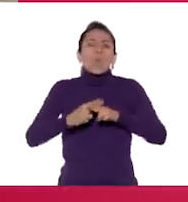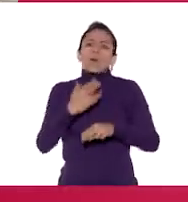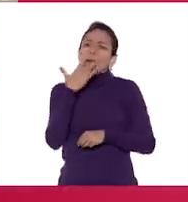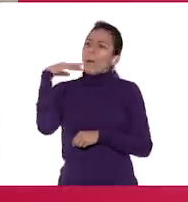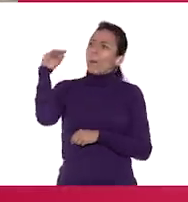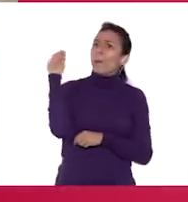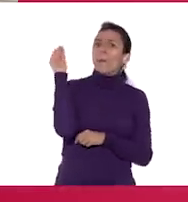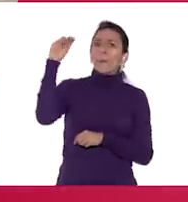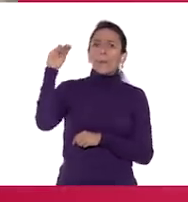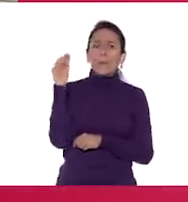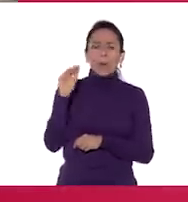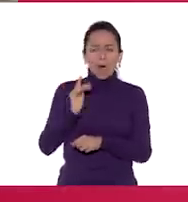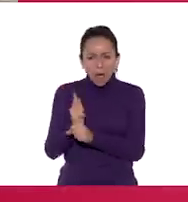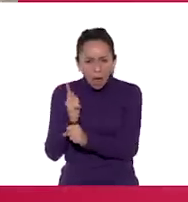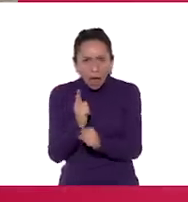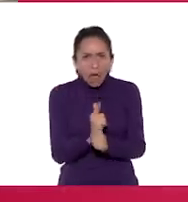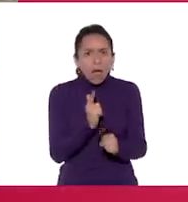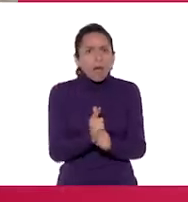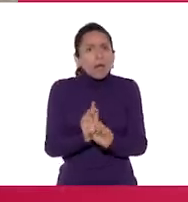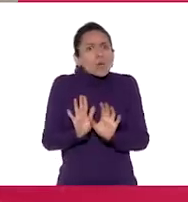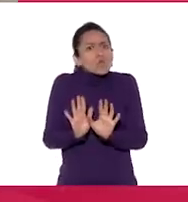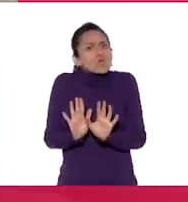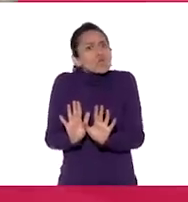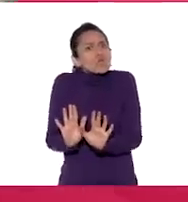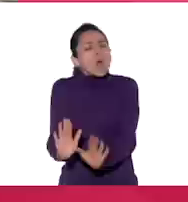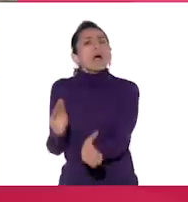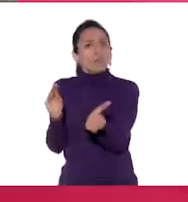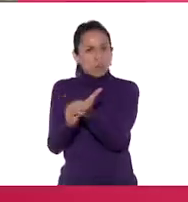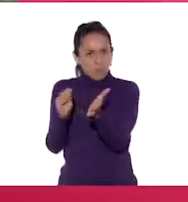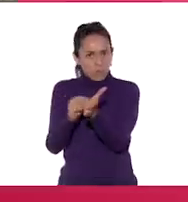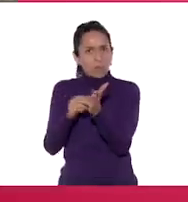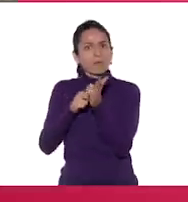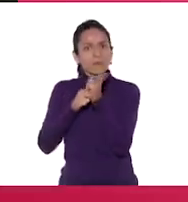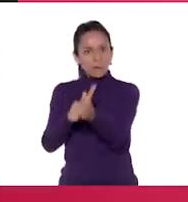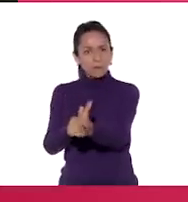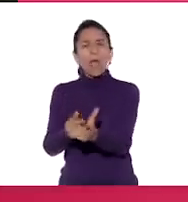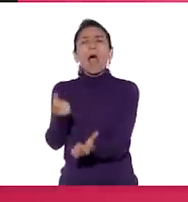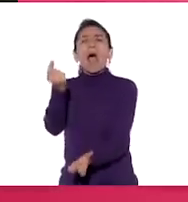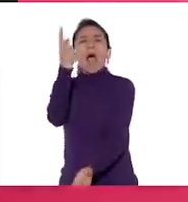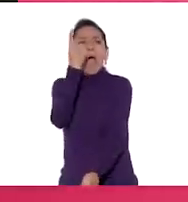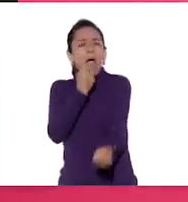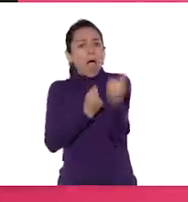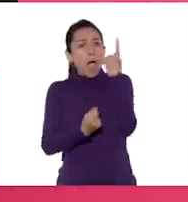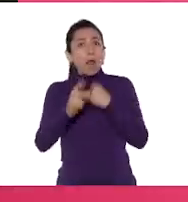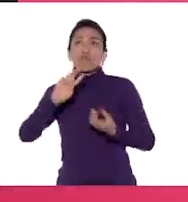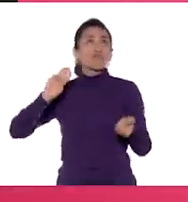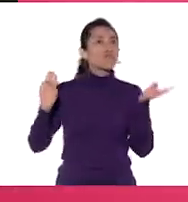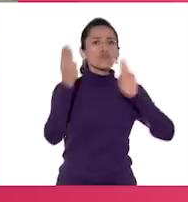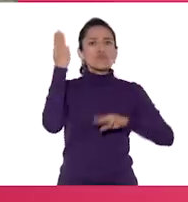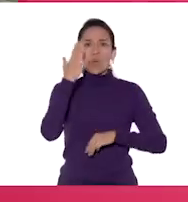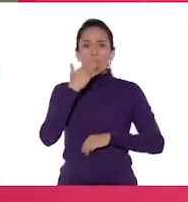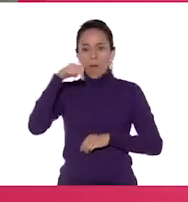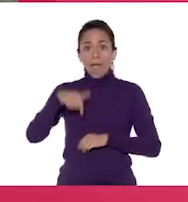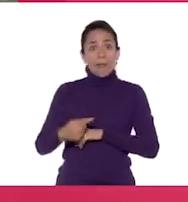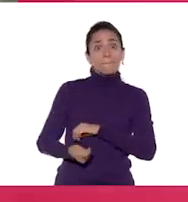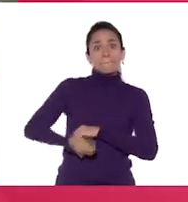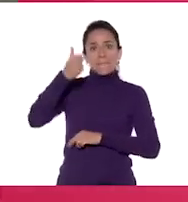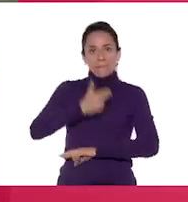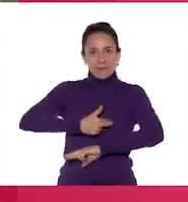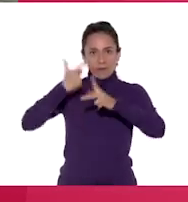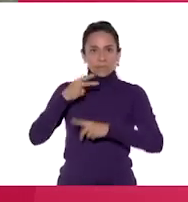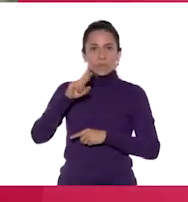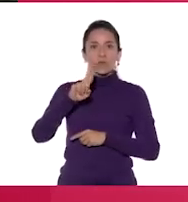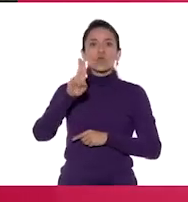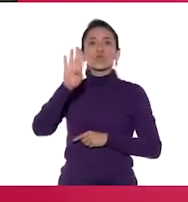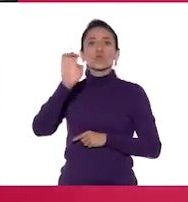en perfecta conservación. Algunos son únicos en el mundo. Rubén es nuestro guía en esta aventura